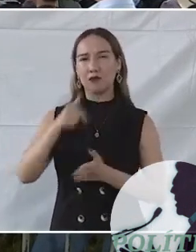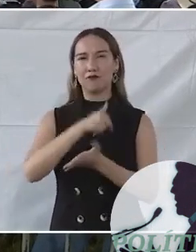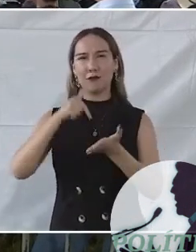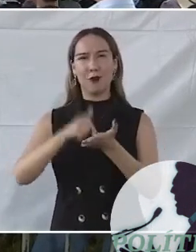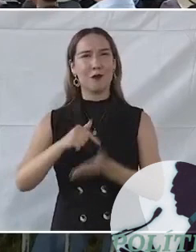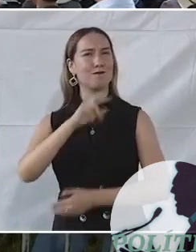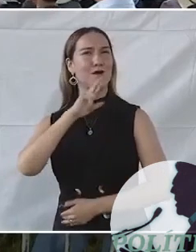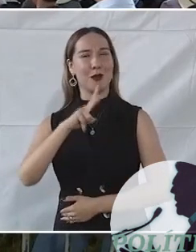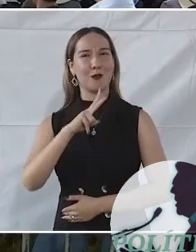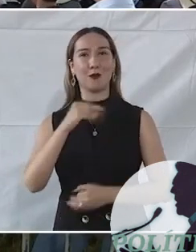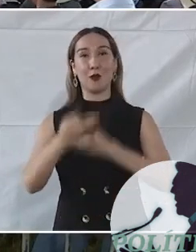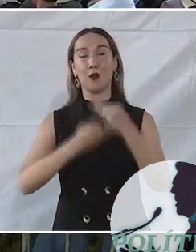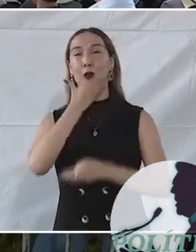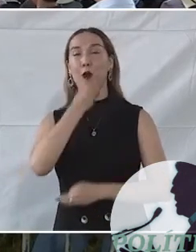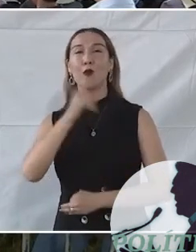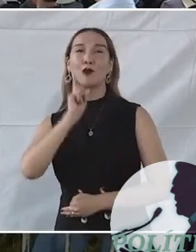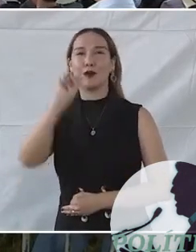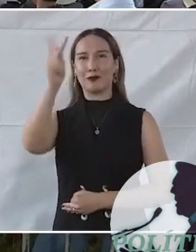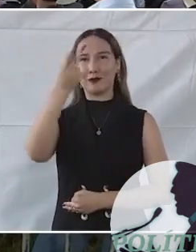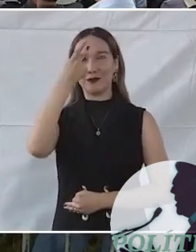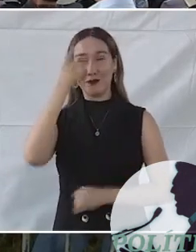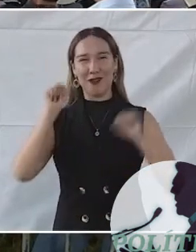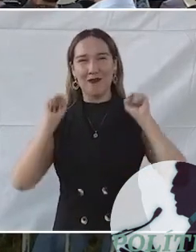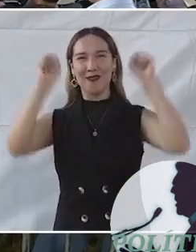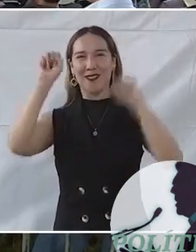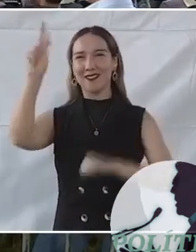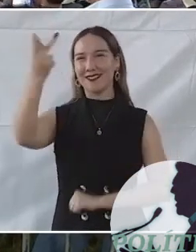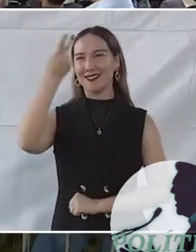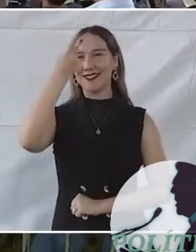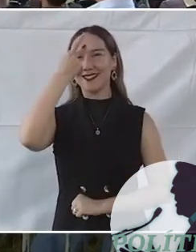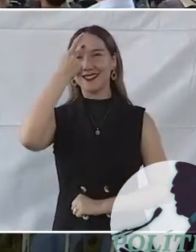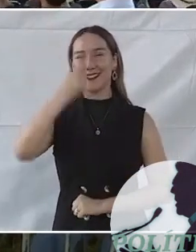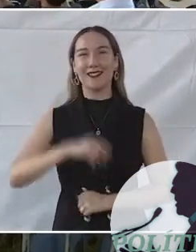para todas y para todos los potosinos. ¡Que viva San Luis Potosí!